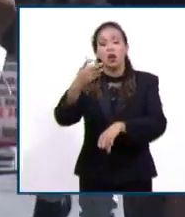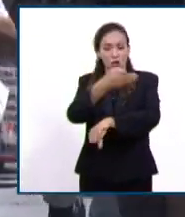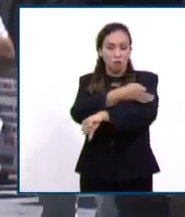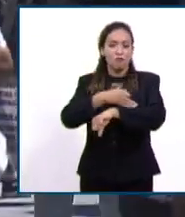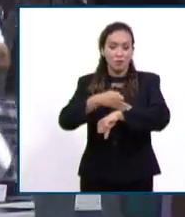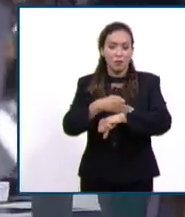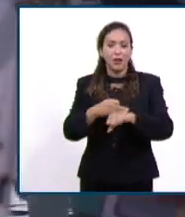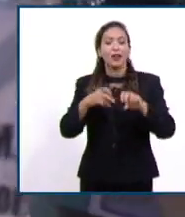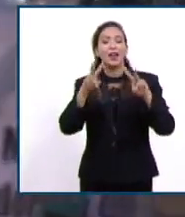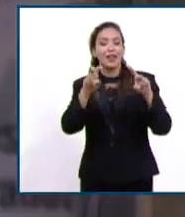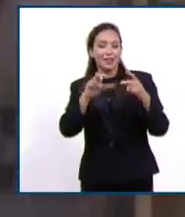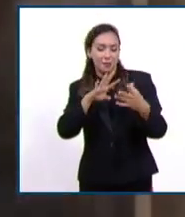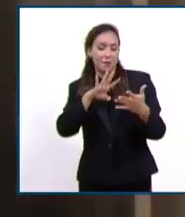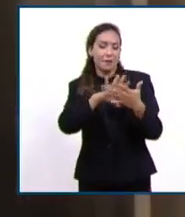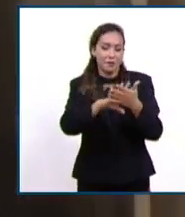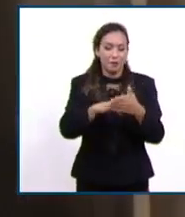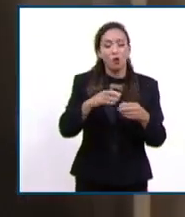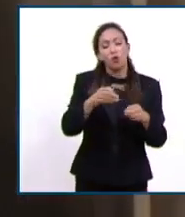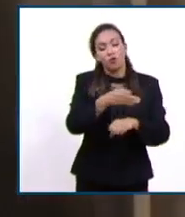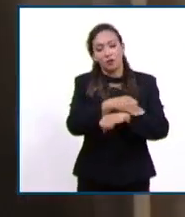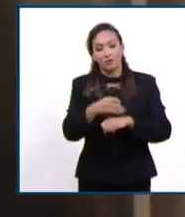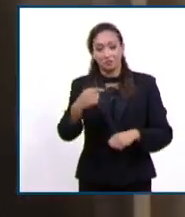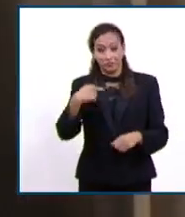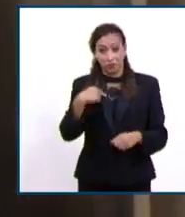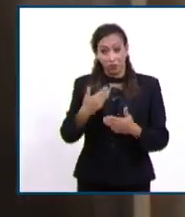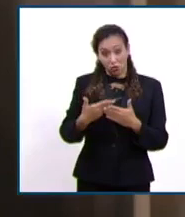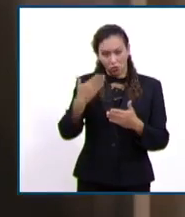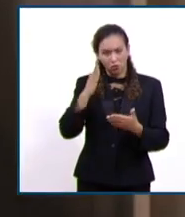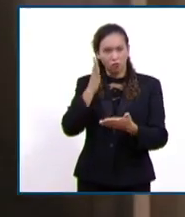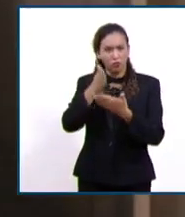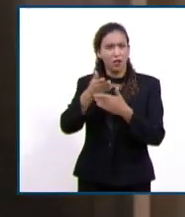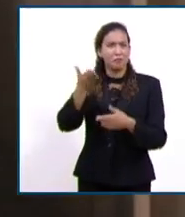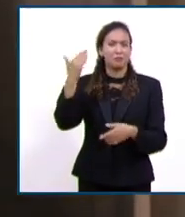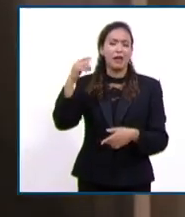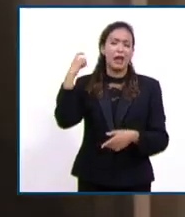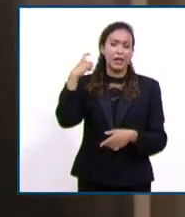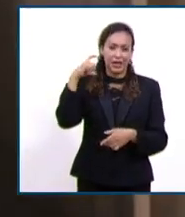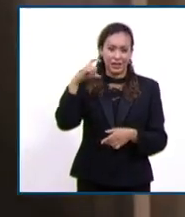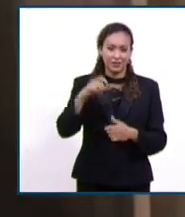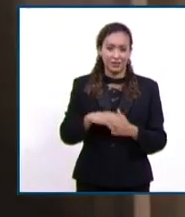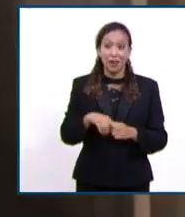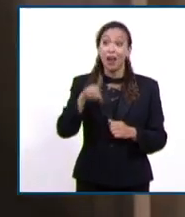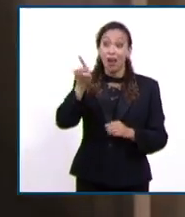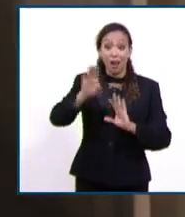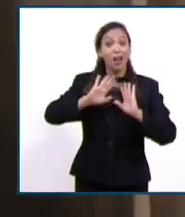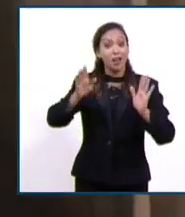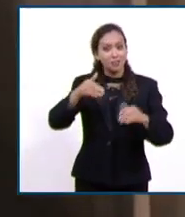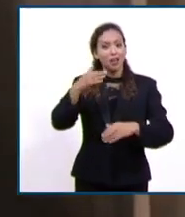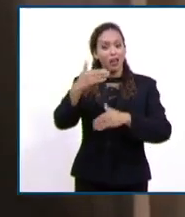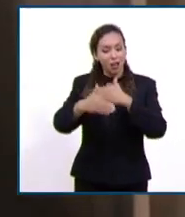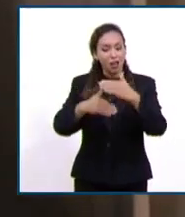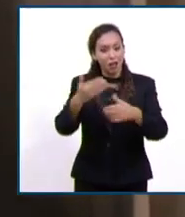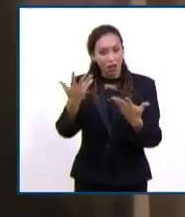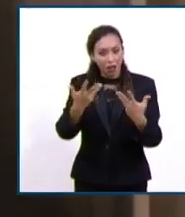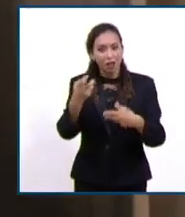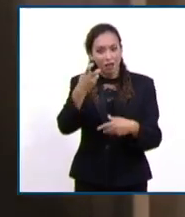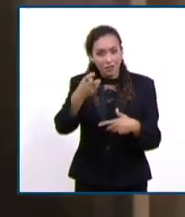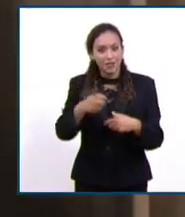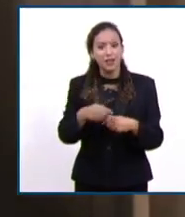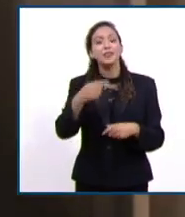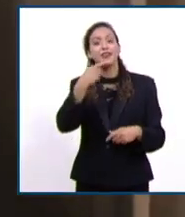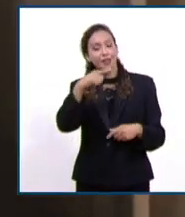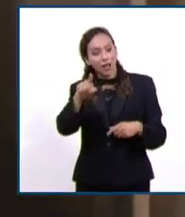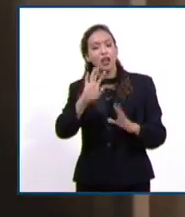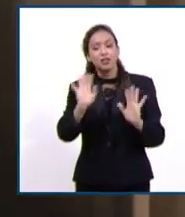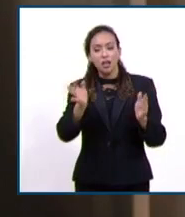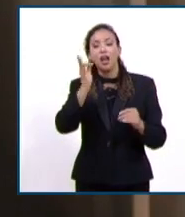en el ámbito civil y familiar. Yo tuve el gusto de estar en Querétaro y saber que ya se están tramitando este tipo de de